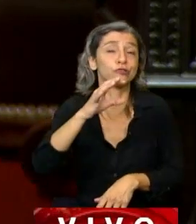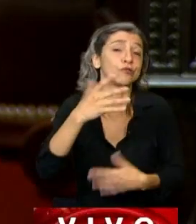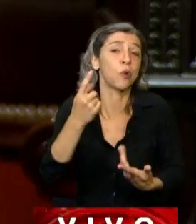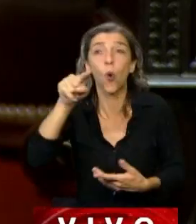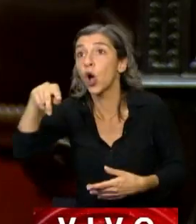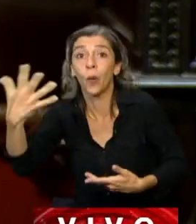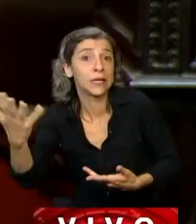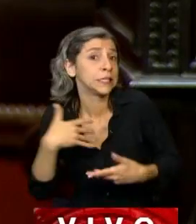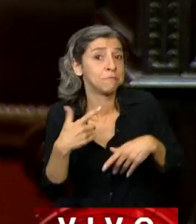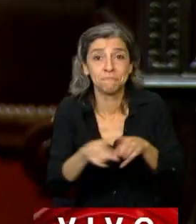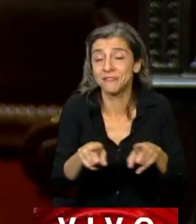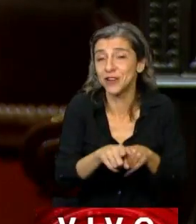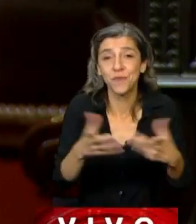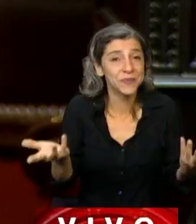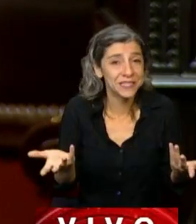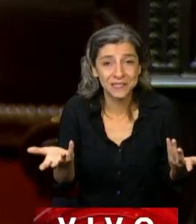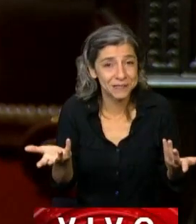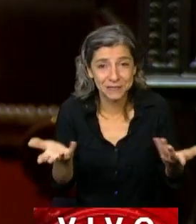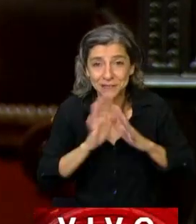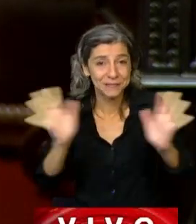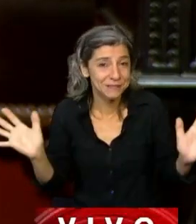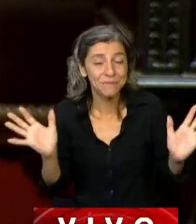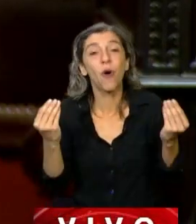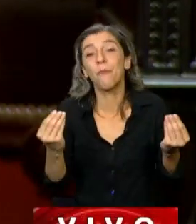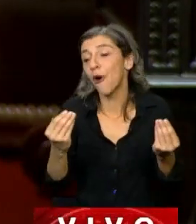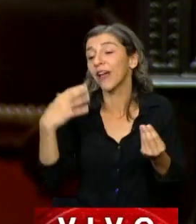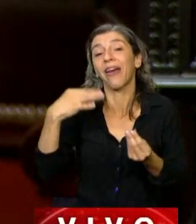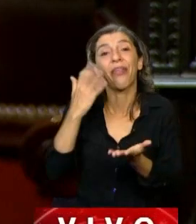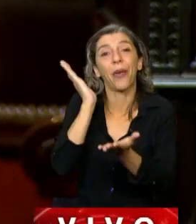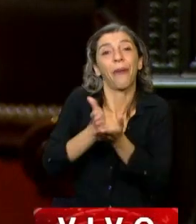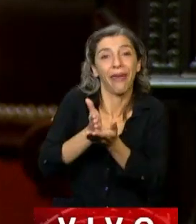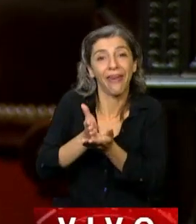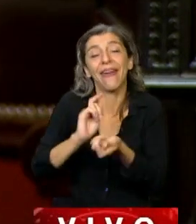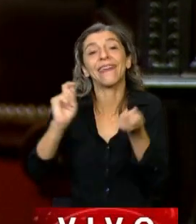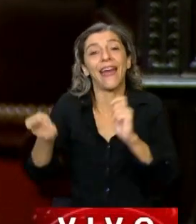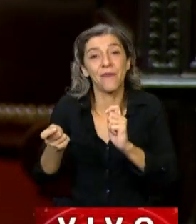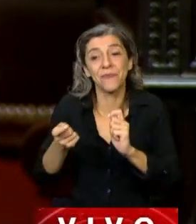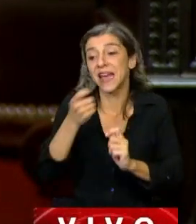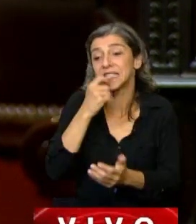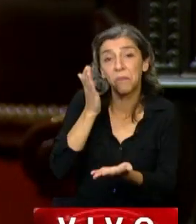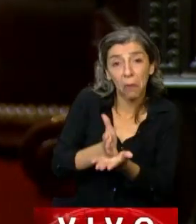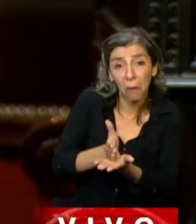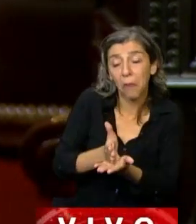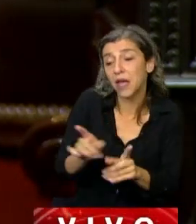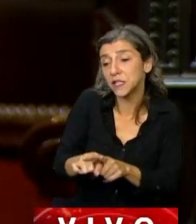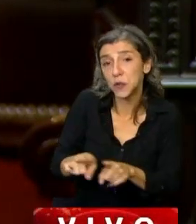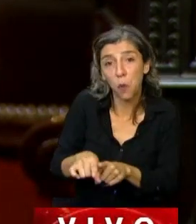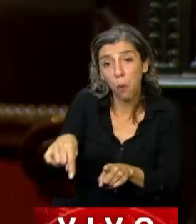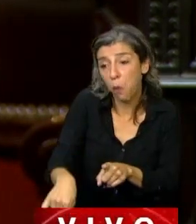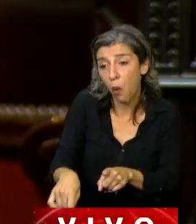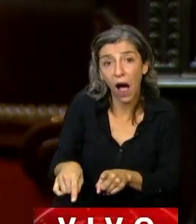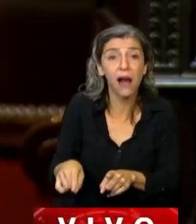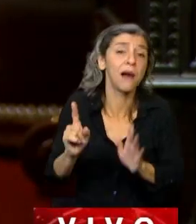1,5. Que las reincidencias en el régimen sancionatorios van a seguir siendo irrisorias, como hoy establece